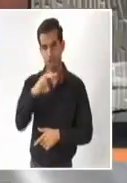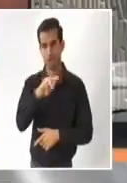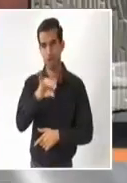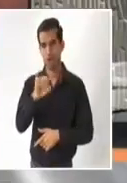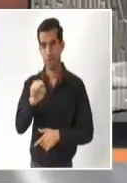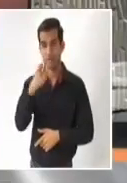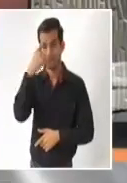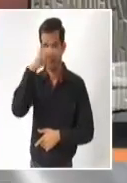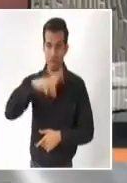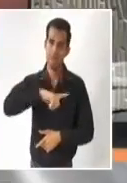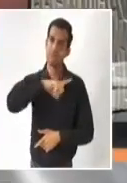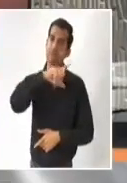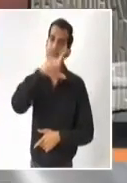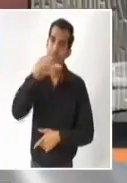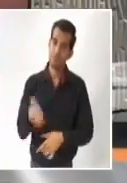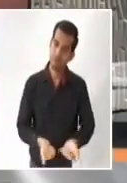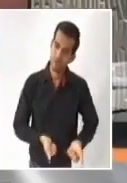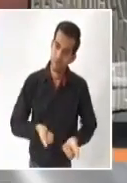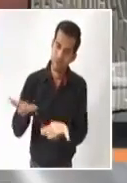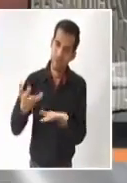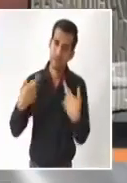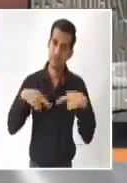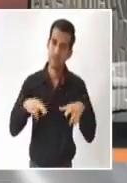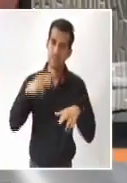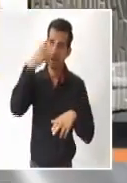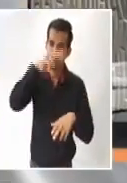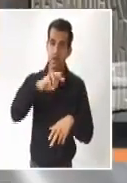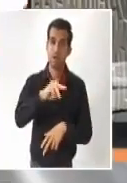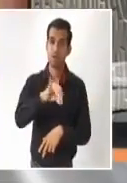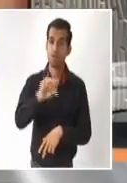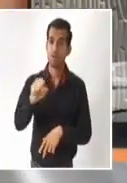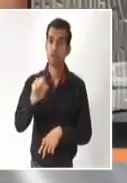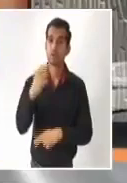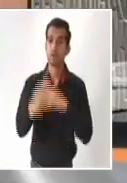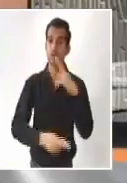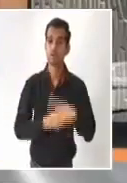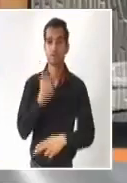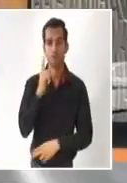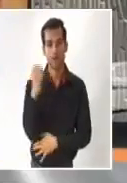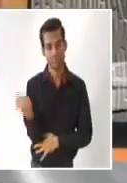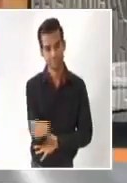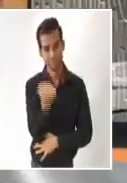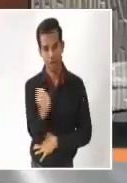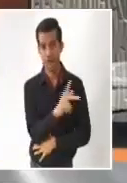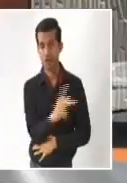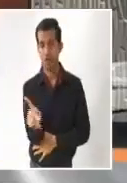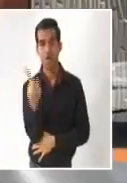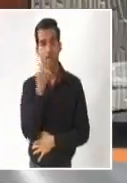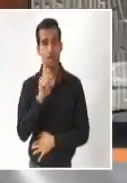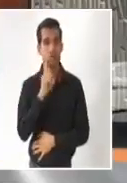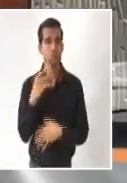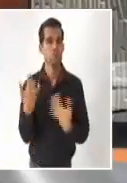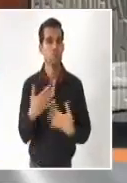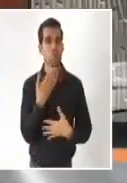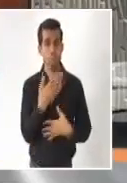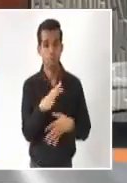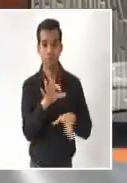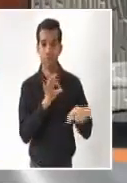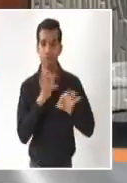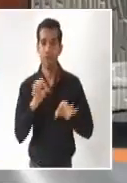el único concurso que te lleva a representar a México en Miss Universo, así que mucho éxito para todas estas chicas que son las